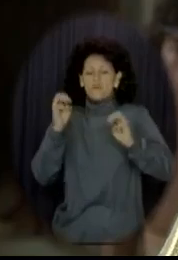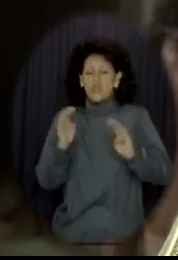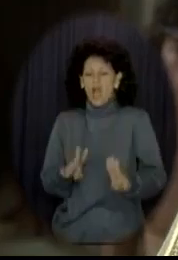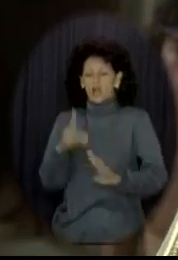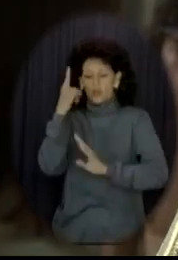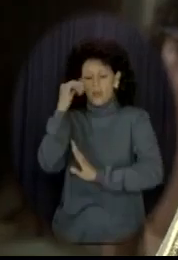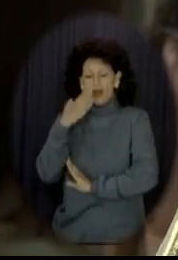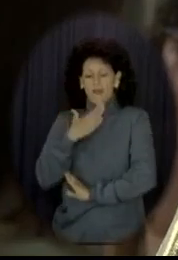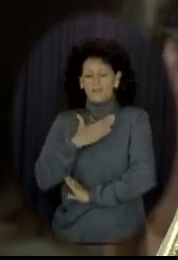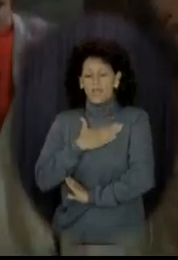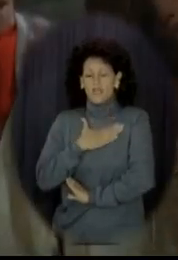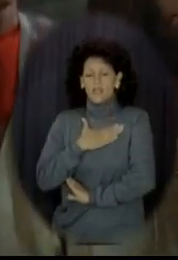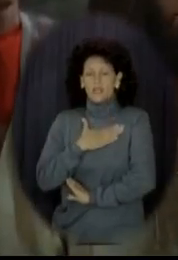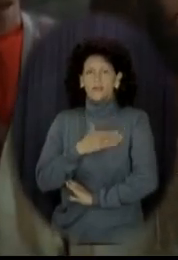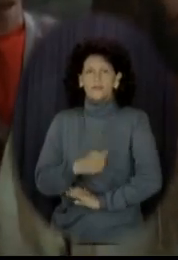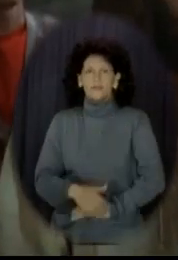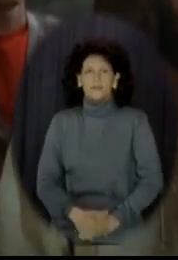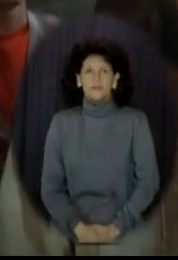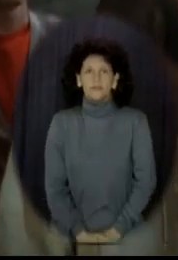Haz uno para mí.